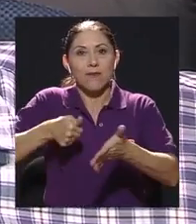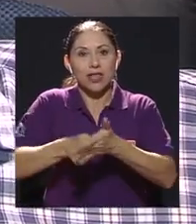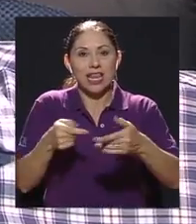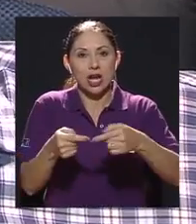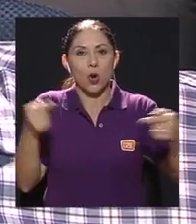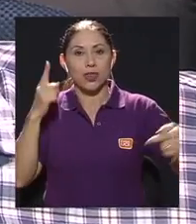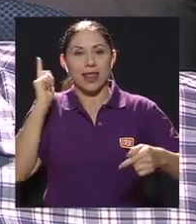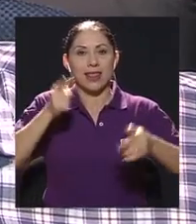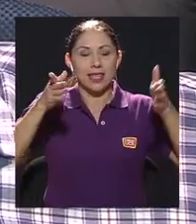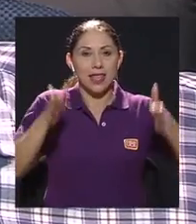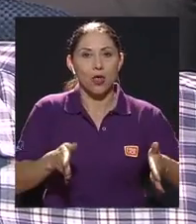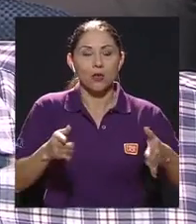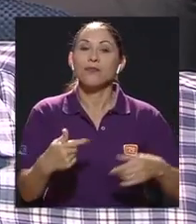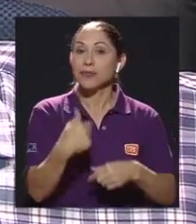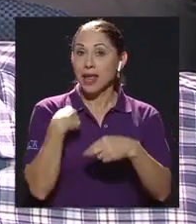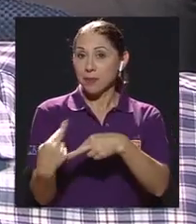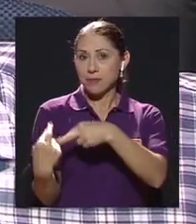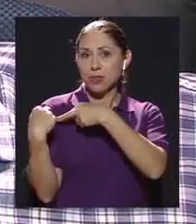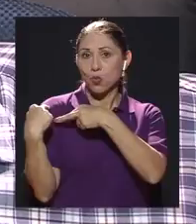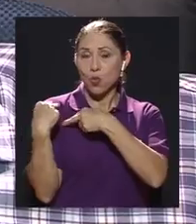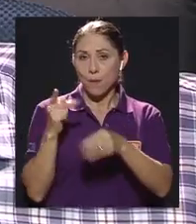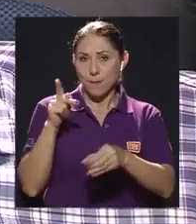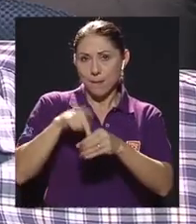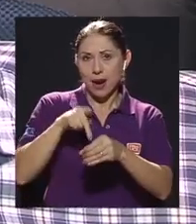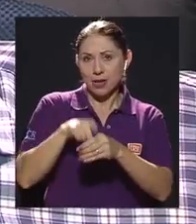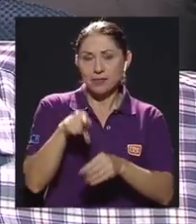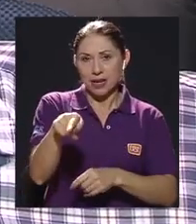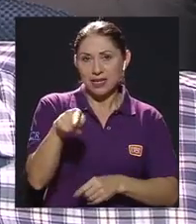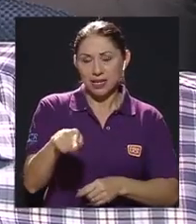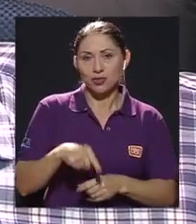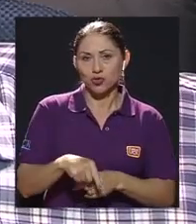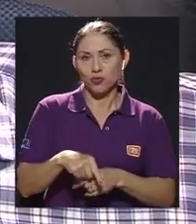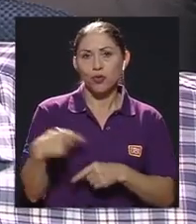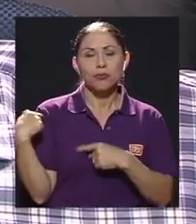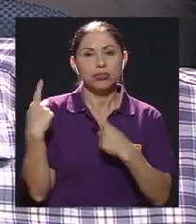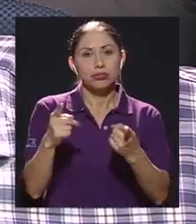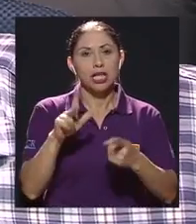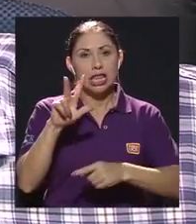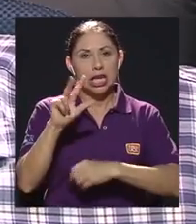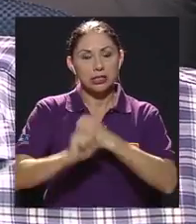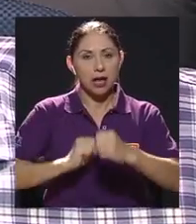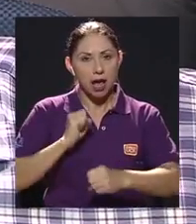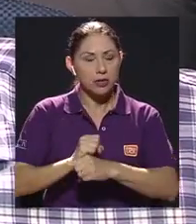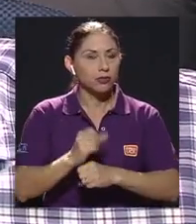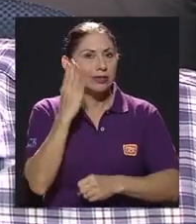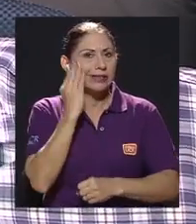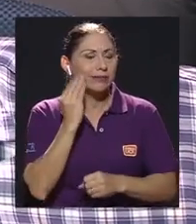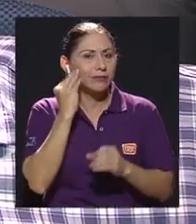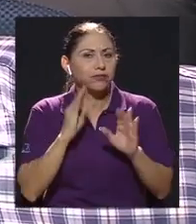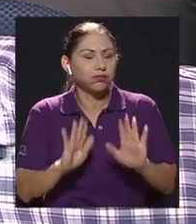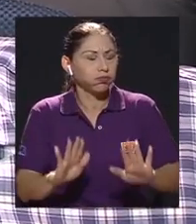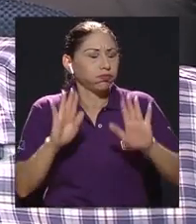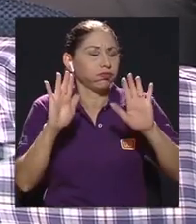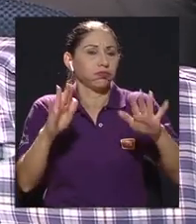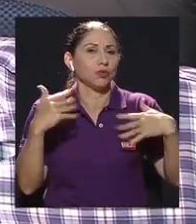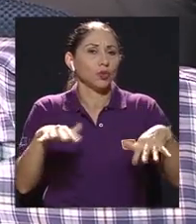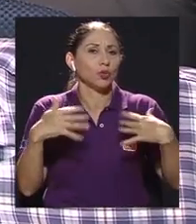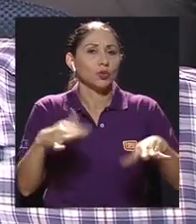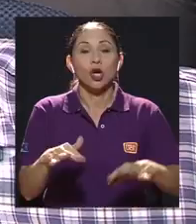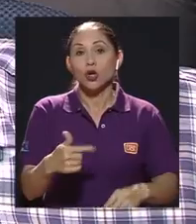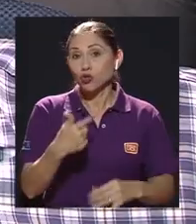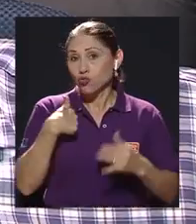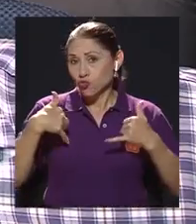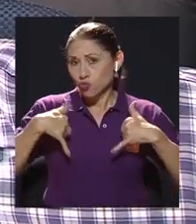dictador. Y me tocó participar en eso durante 3 años, una experiencia extraordinaria. Mire, yo todavía,